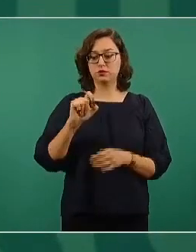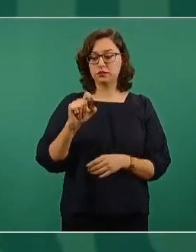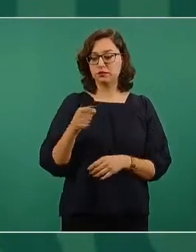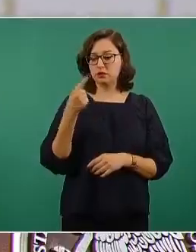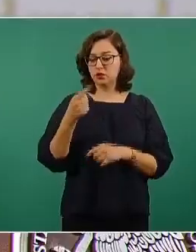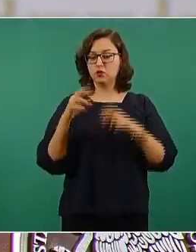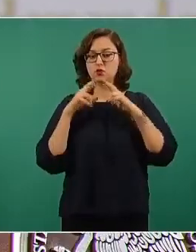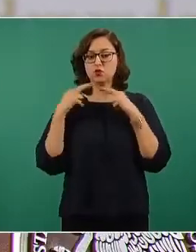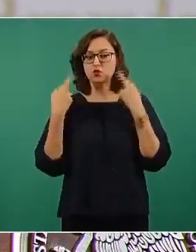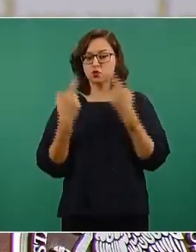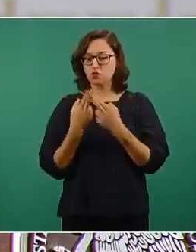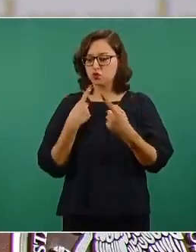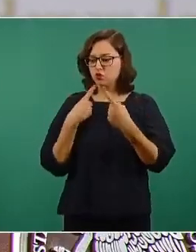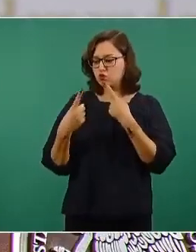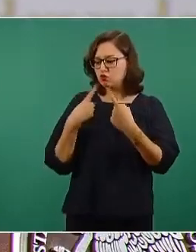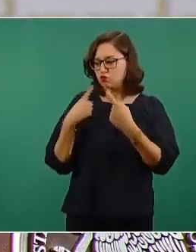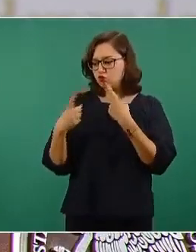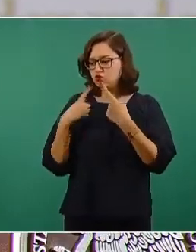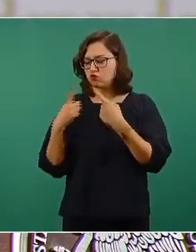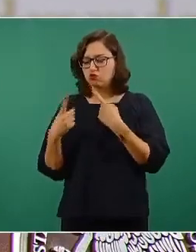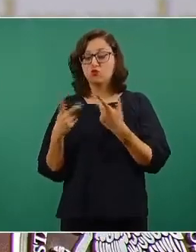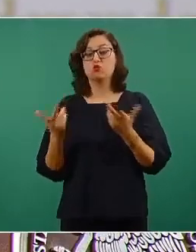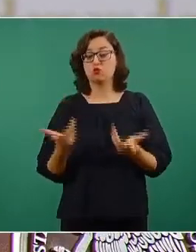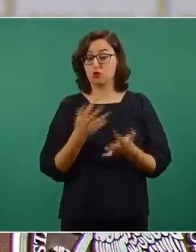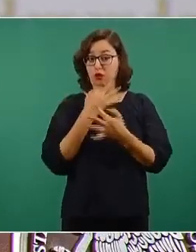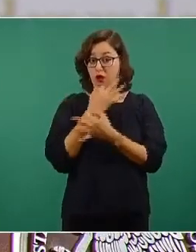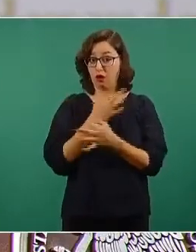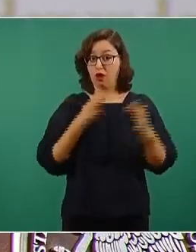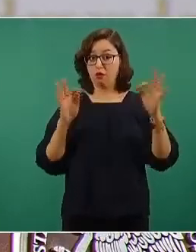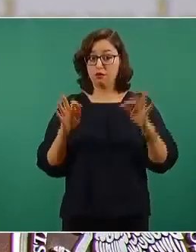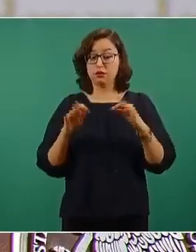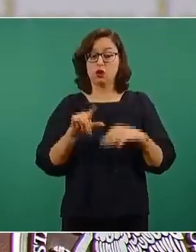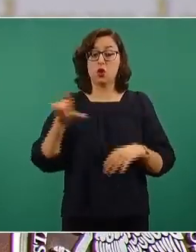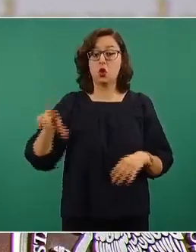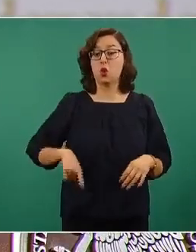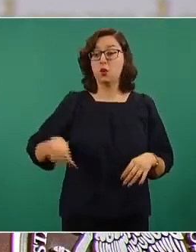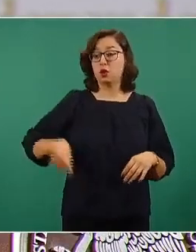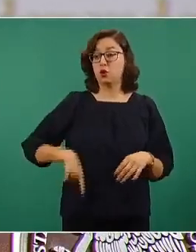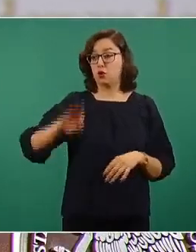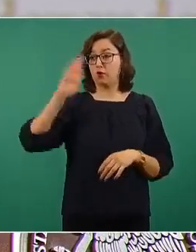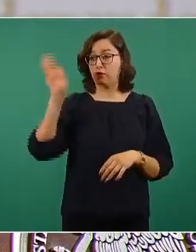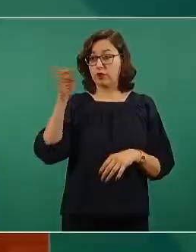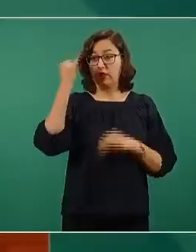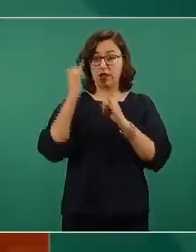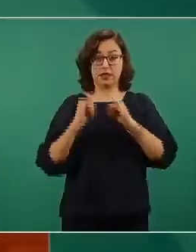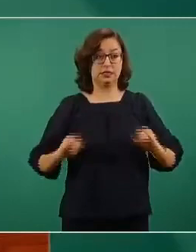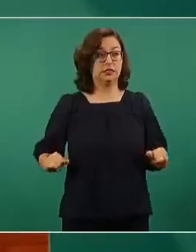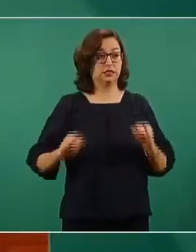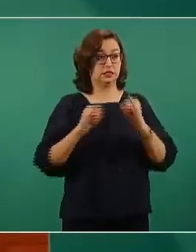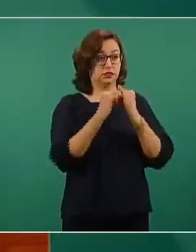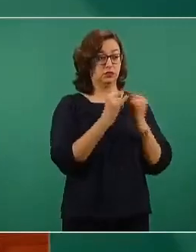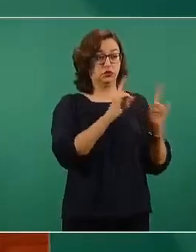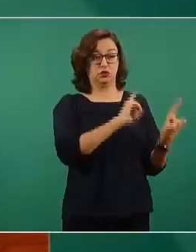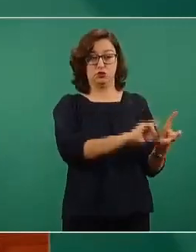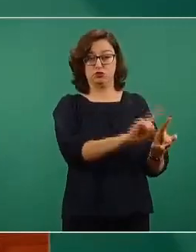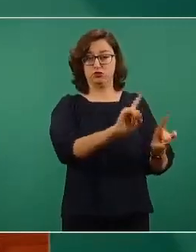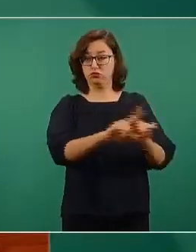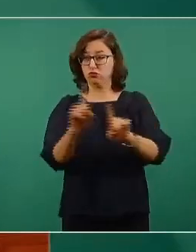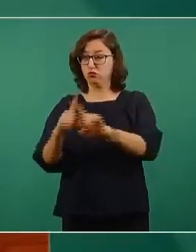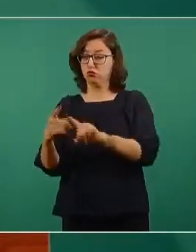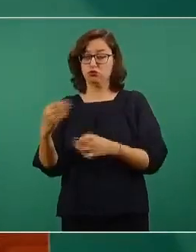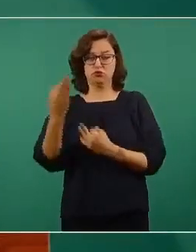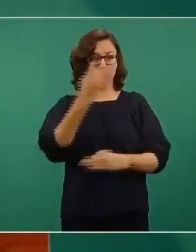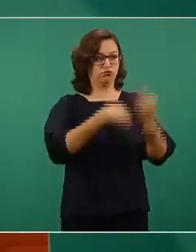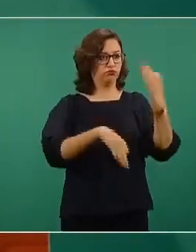quiero decirles que estamos articulados con todas las instituciones del Gobierno Federal, con la Secretaría de Seguridad y